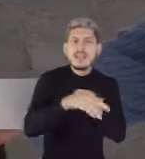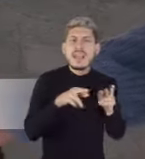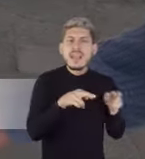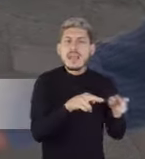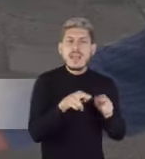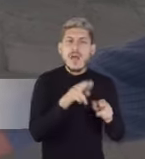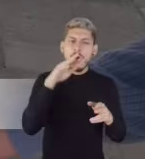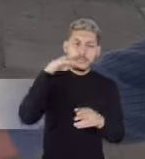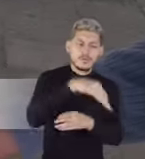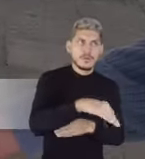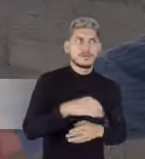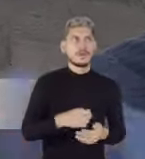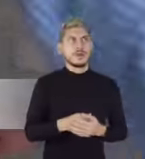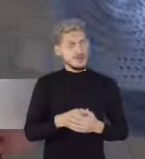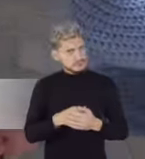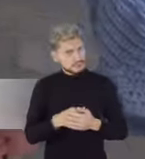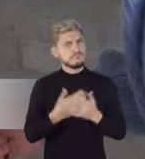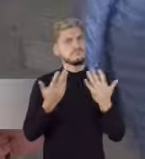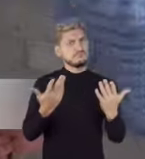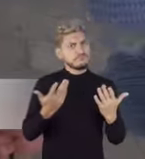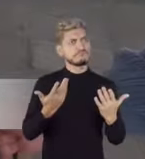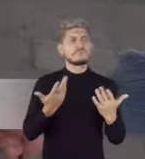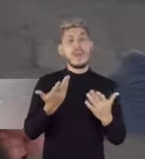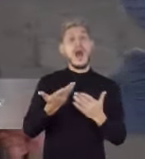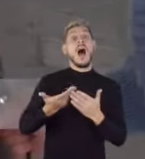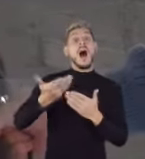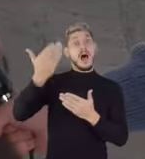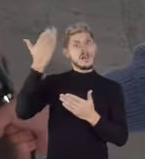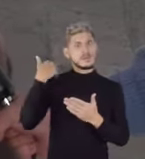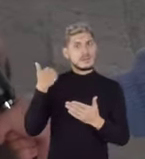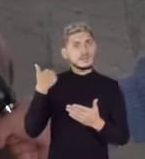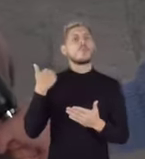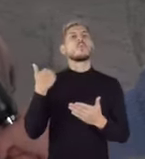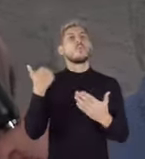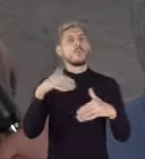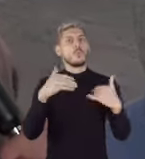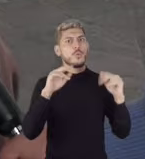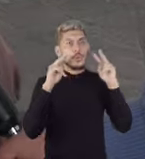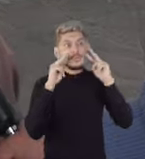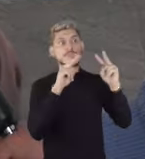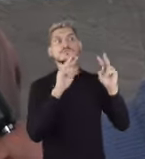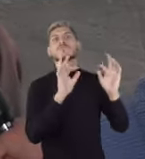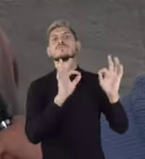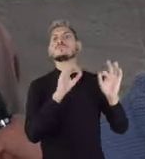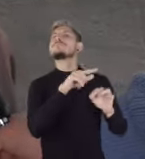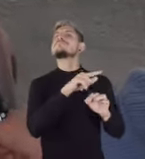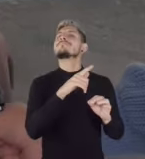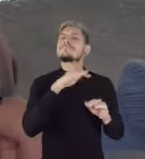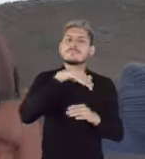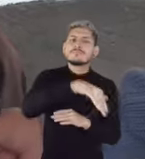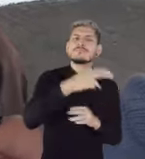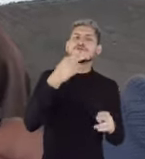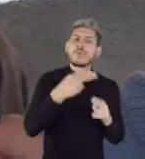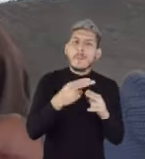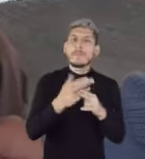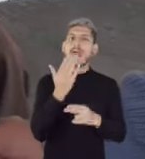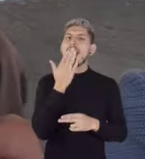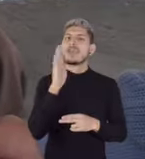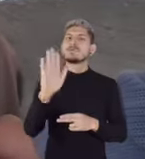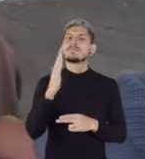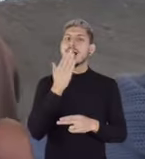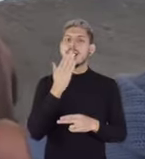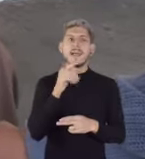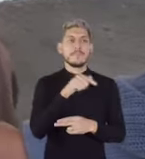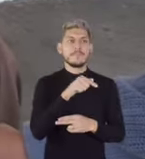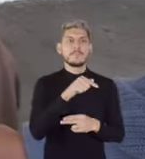quebradas? Bueno, antes era un ícono, pues aquí especialmente la quebrada de Jerusalén, que atravesaba todo